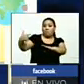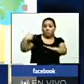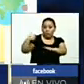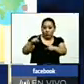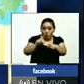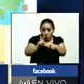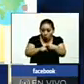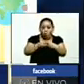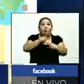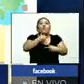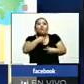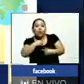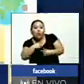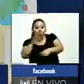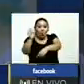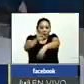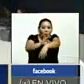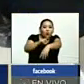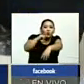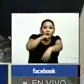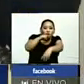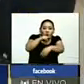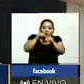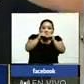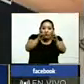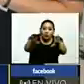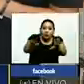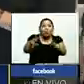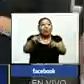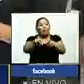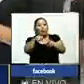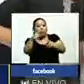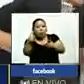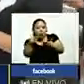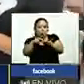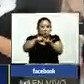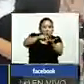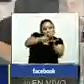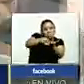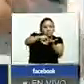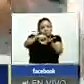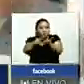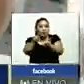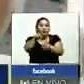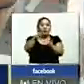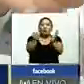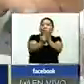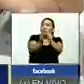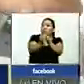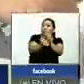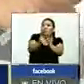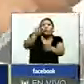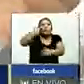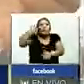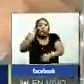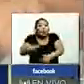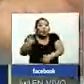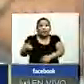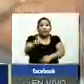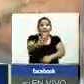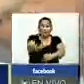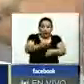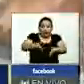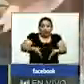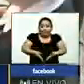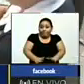la difteria, sarampión, rotavirus, neumonía, entre otros padecimientos que ponen en riesgo la vida de todo ser humano desde